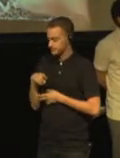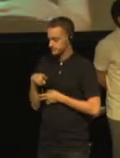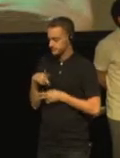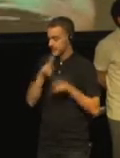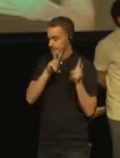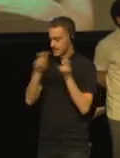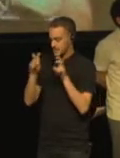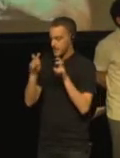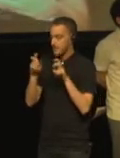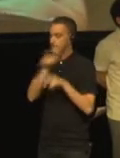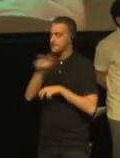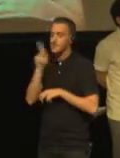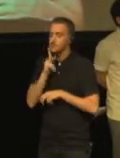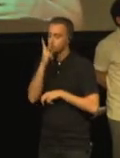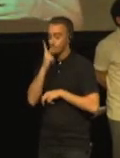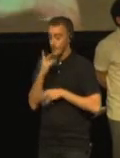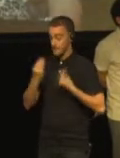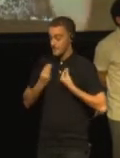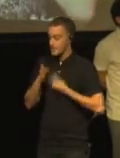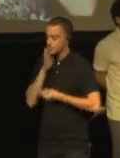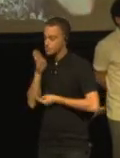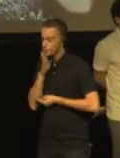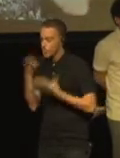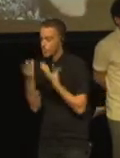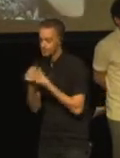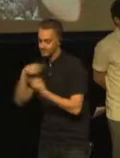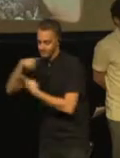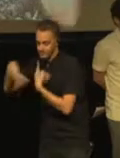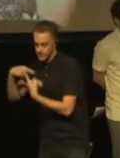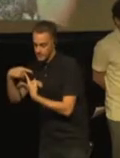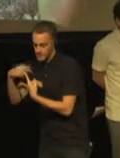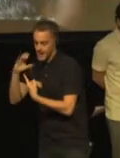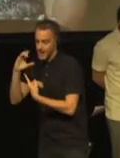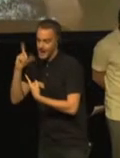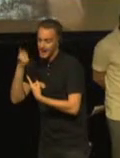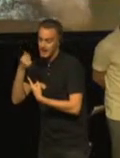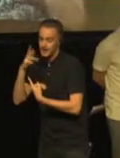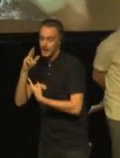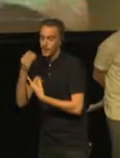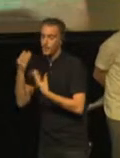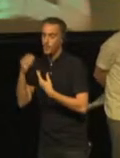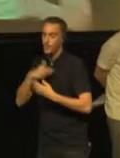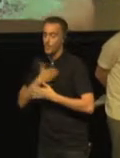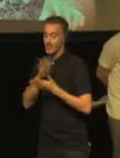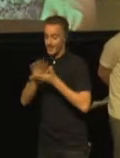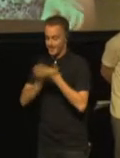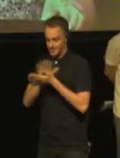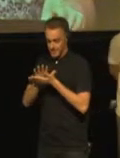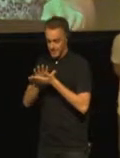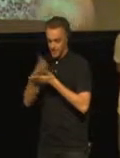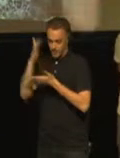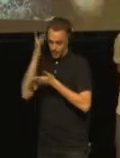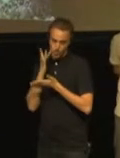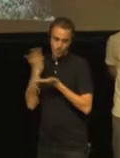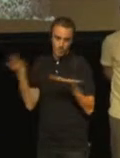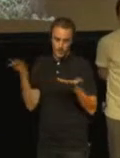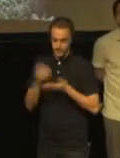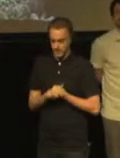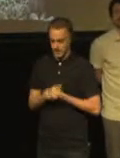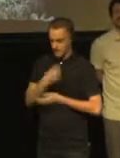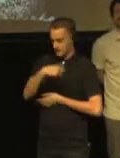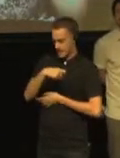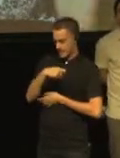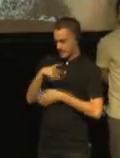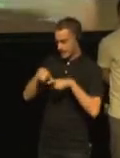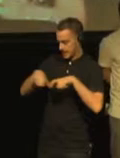las personas sordociegas? ¿Con sus familias? Clara, por favor, ¿puedes bajar la velocidad? Le vuelve a decir la presidenta de la mesa. Uy, es como que no lo puedo